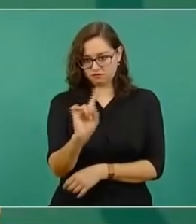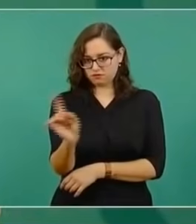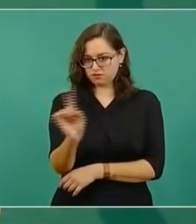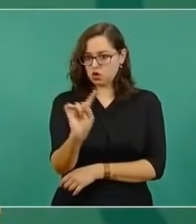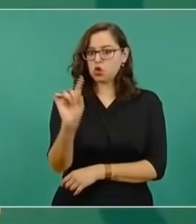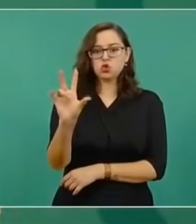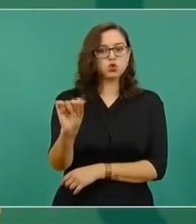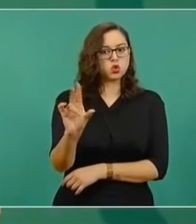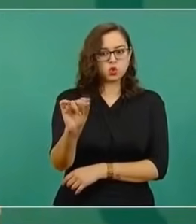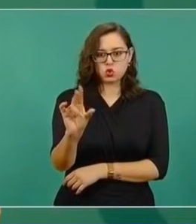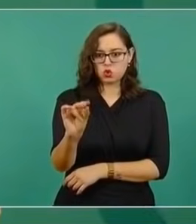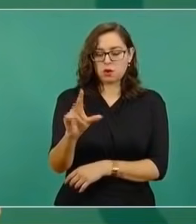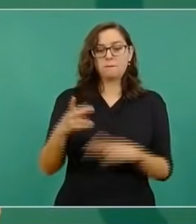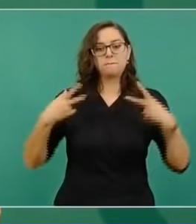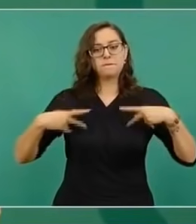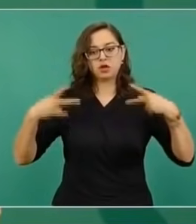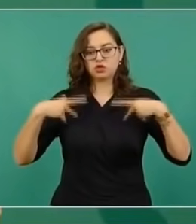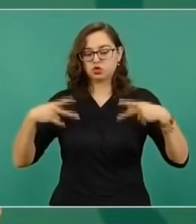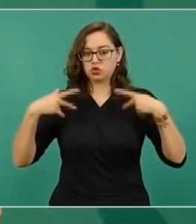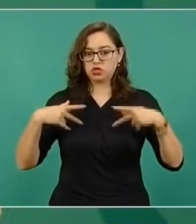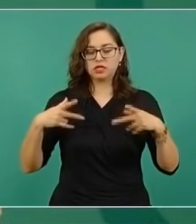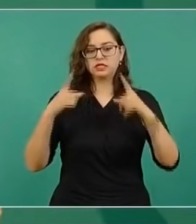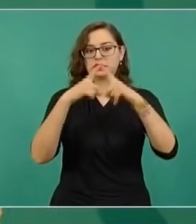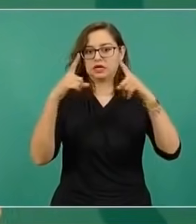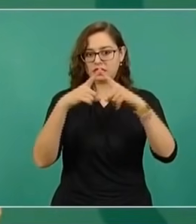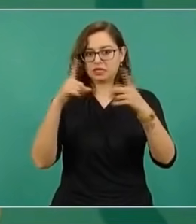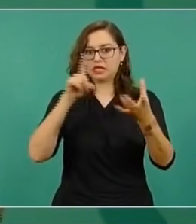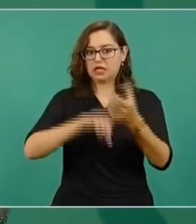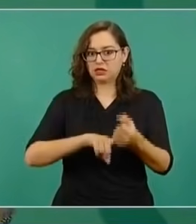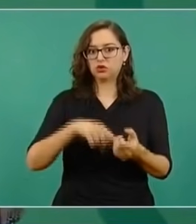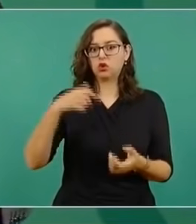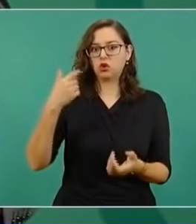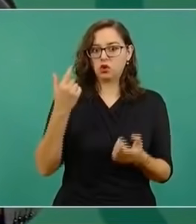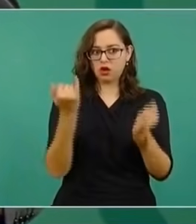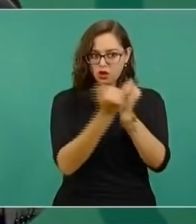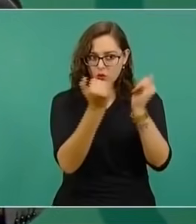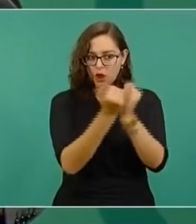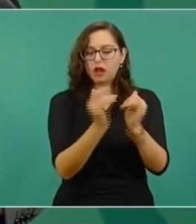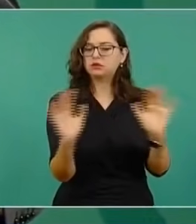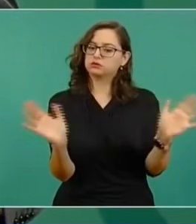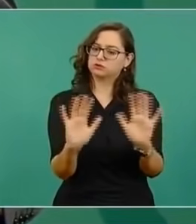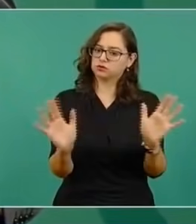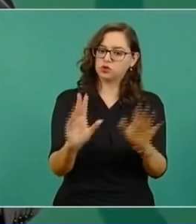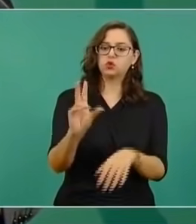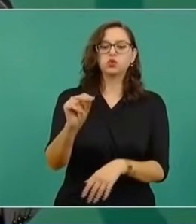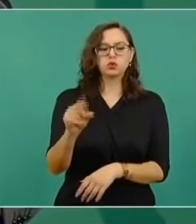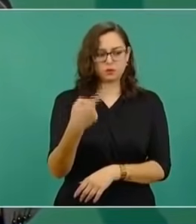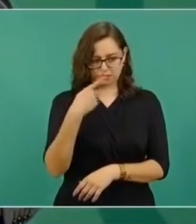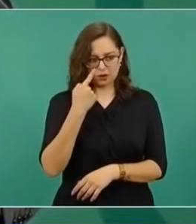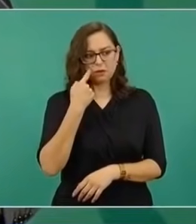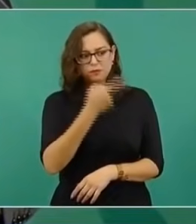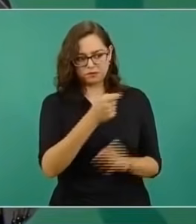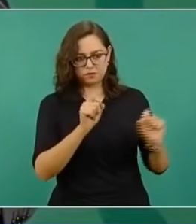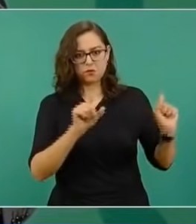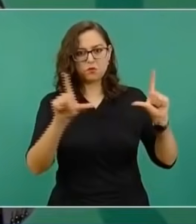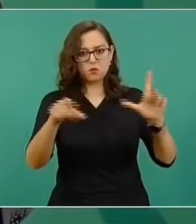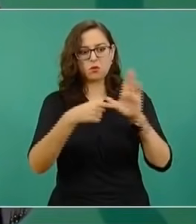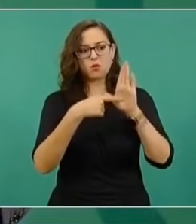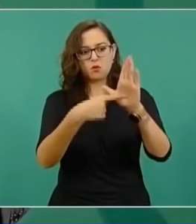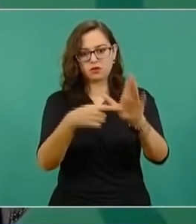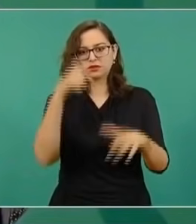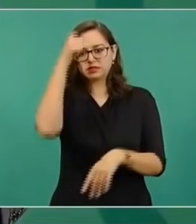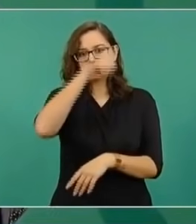ni son así todos los pastores. Pero busca lo del sacerdote, hablando de